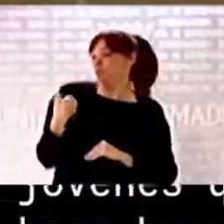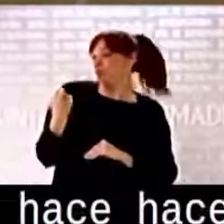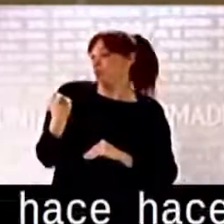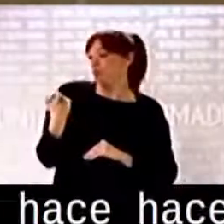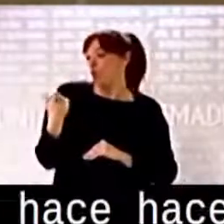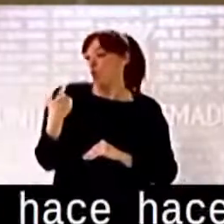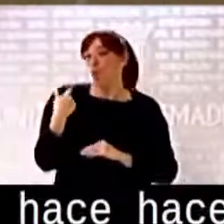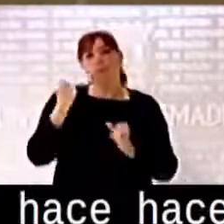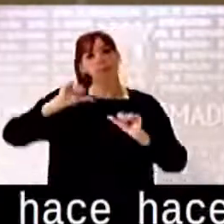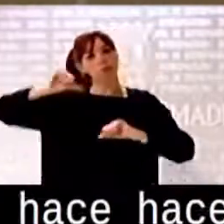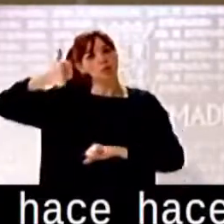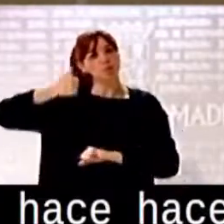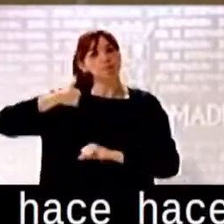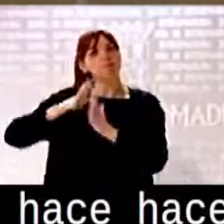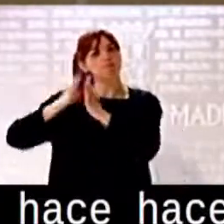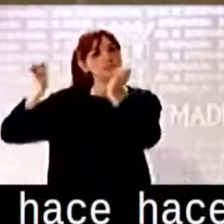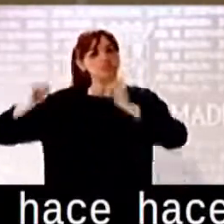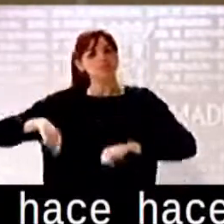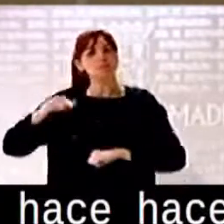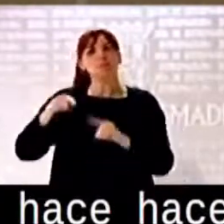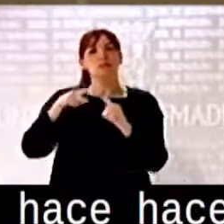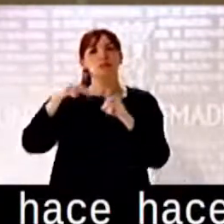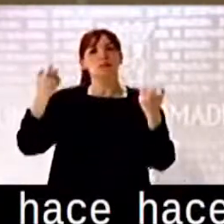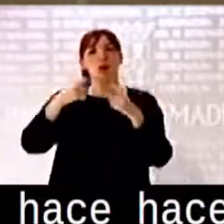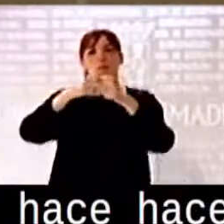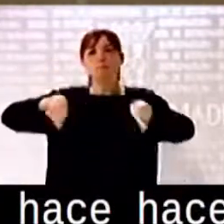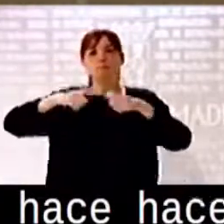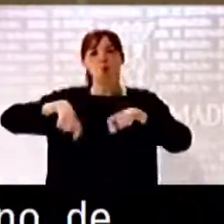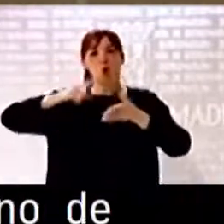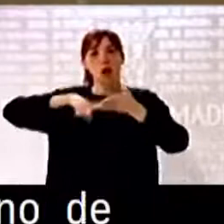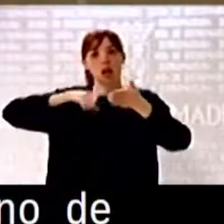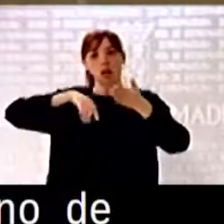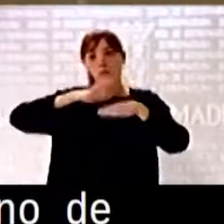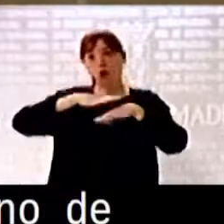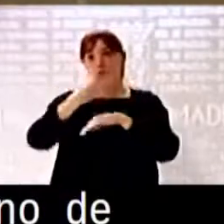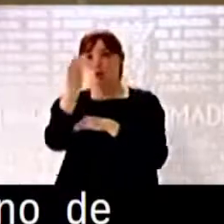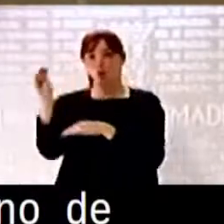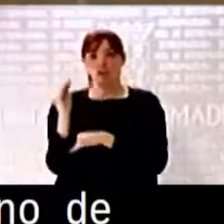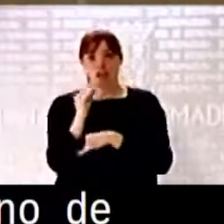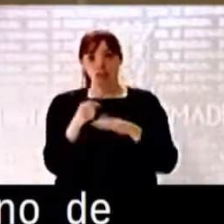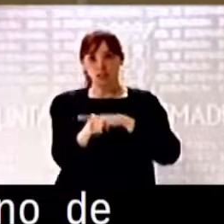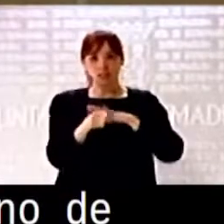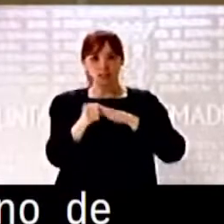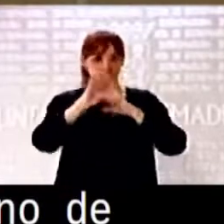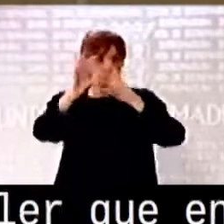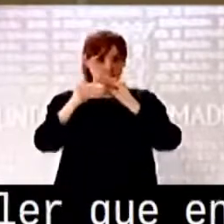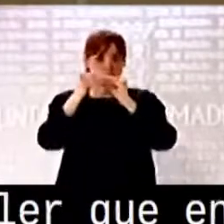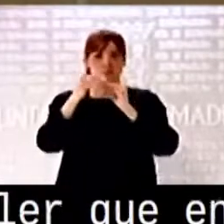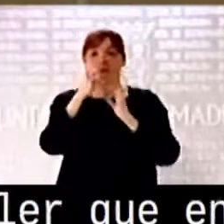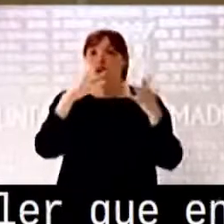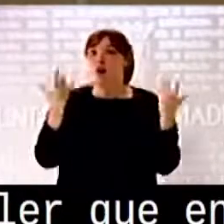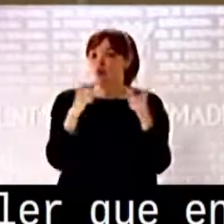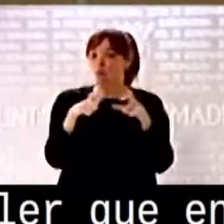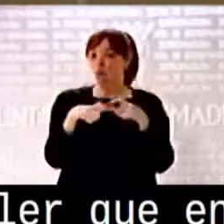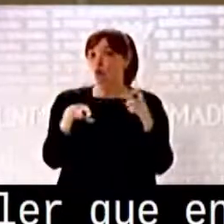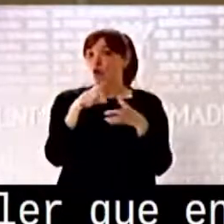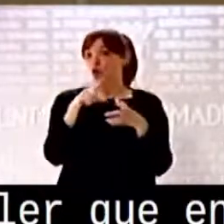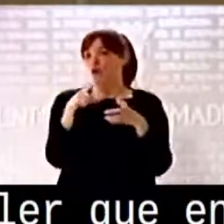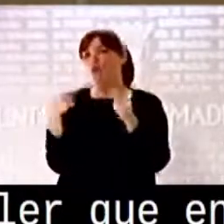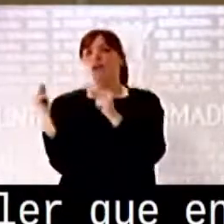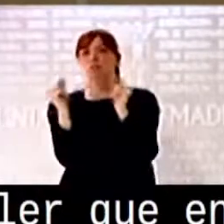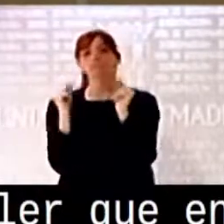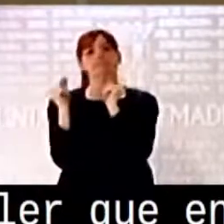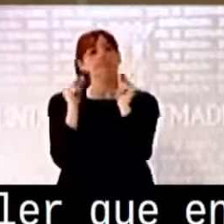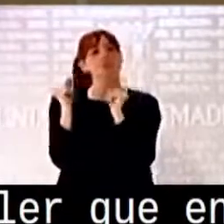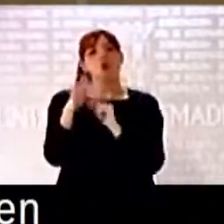hace poco tiempo se aprobó, que es el bono de alquiler para gente joven. Un bono de alquiler que en estos momentos se está